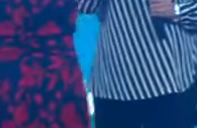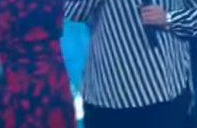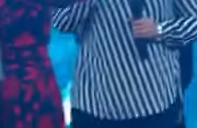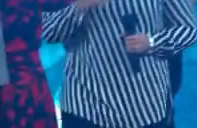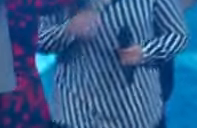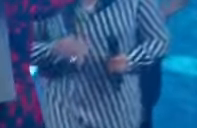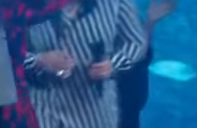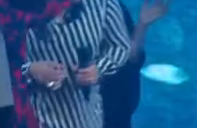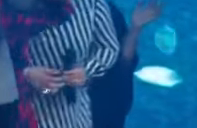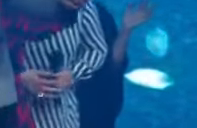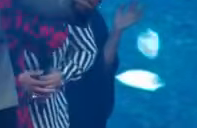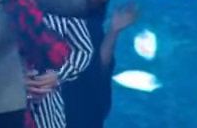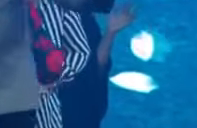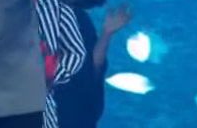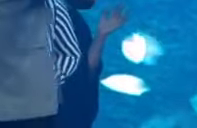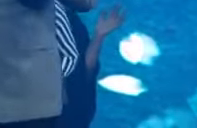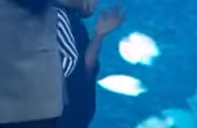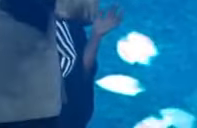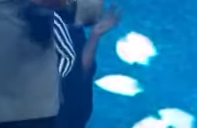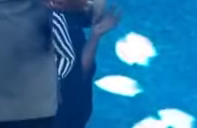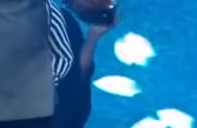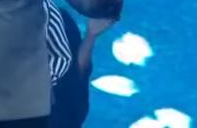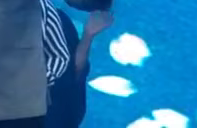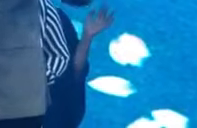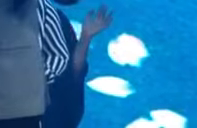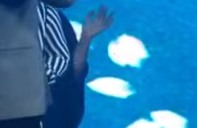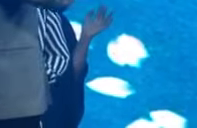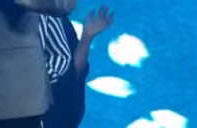En esa misma atmósfera, en ese mismo ambiente,